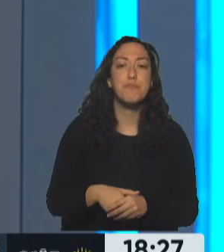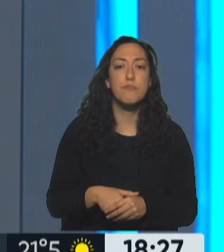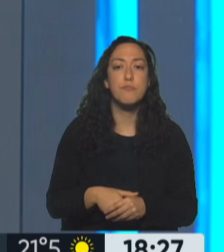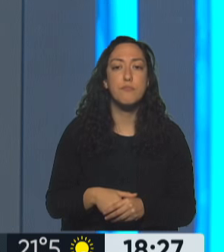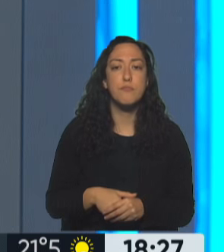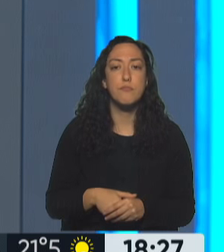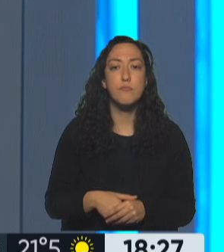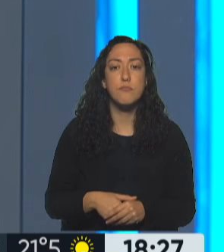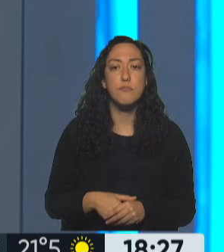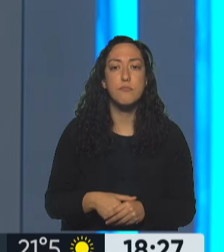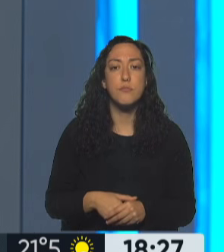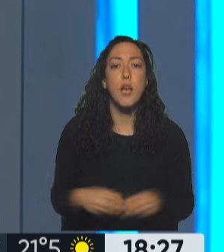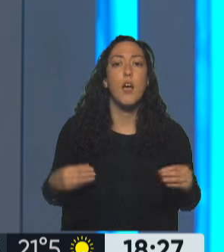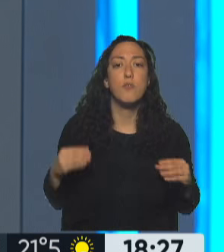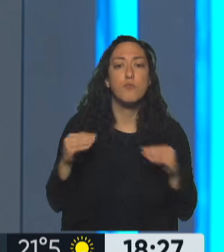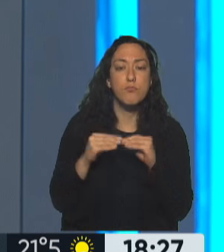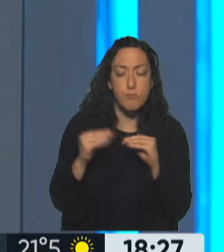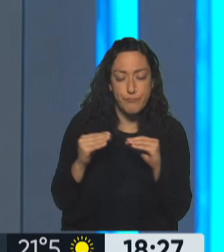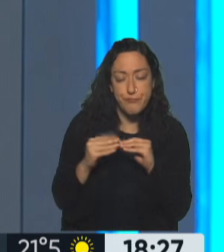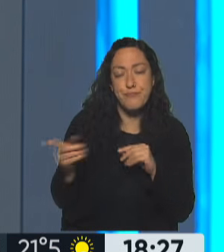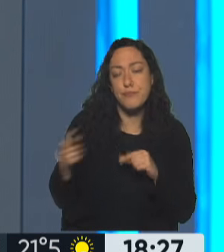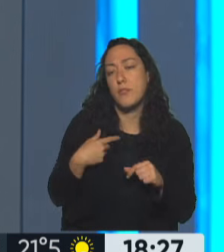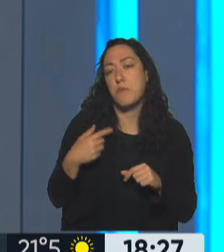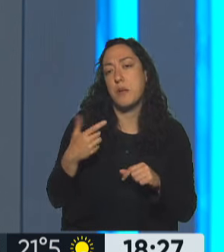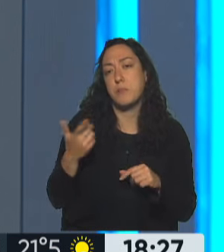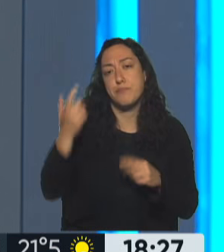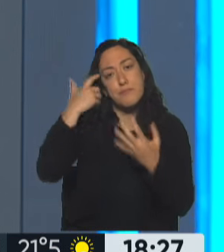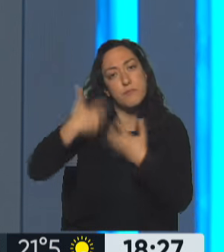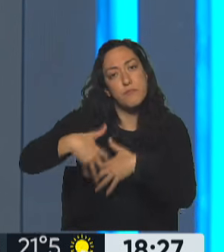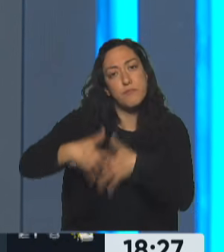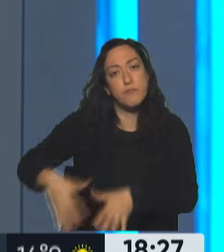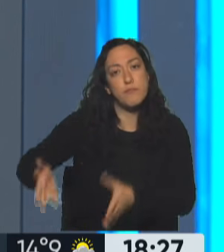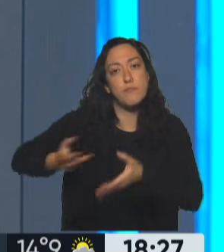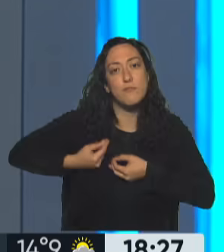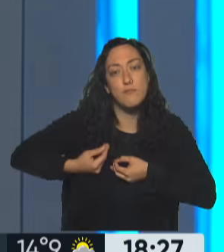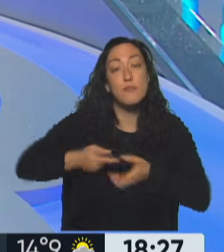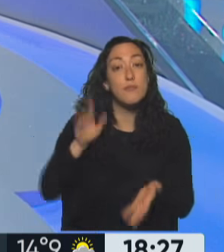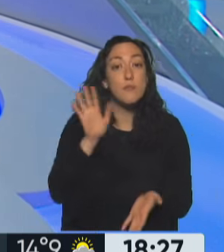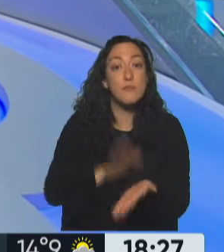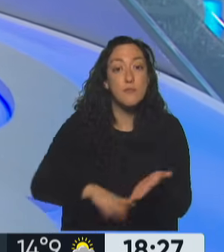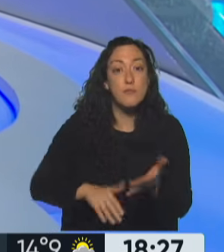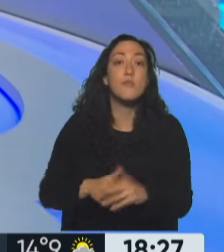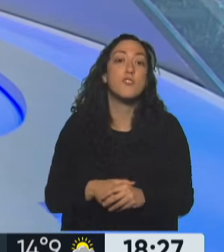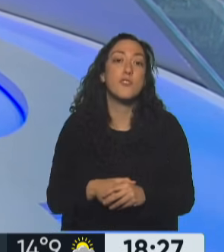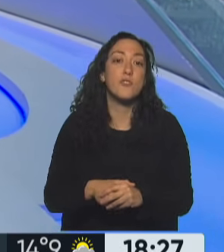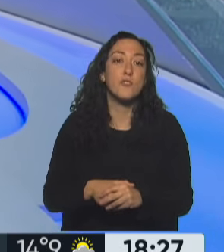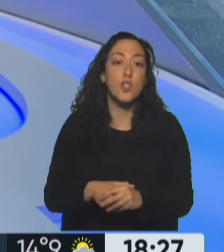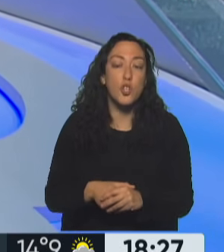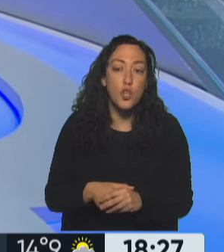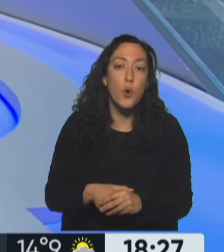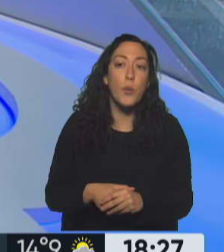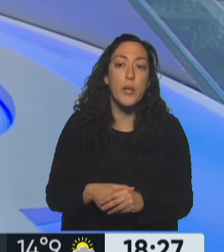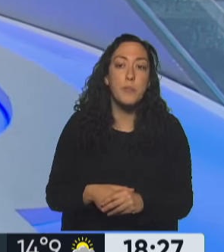Aquí nuestro colega nos va a ayudar a pensar qué es este bloque de economías